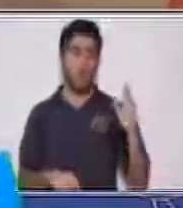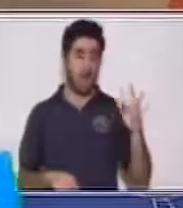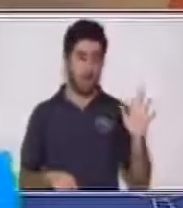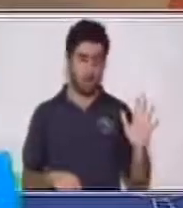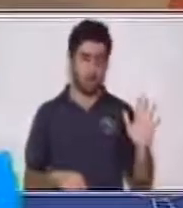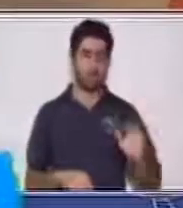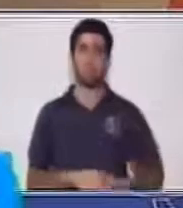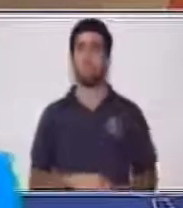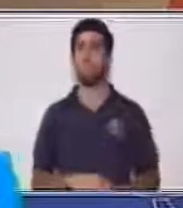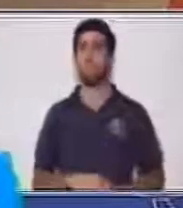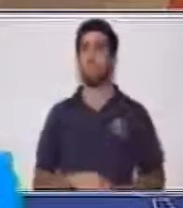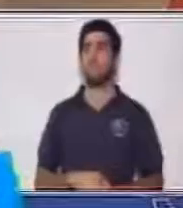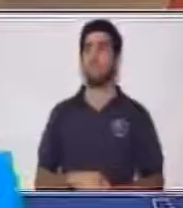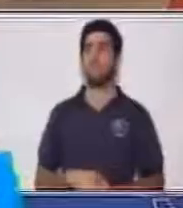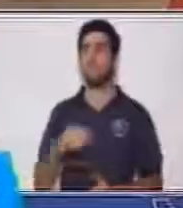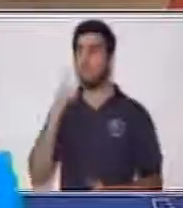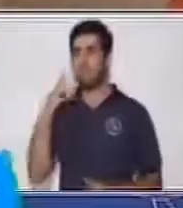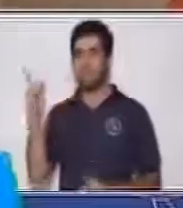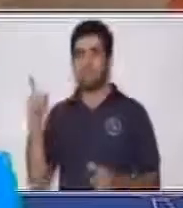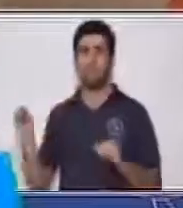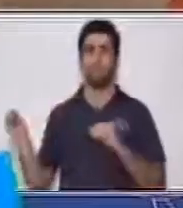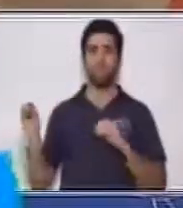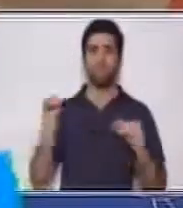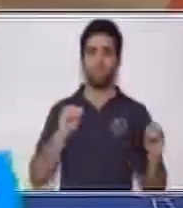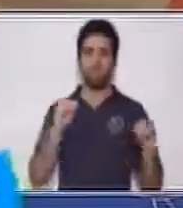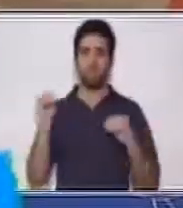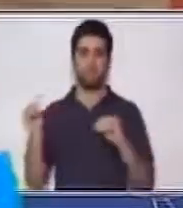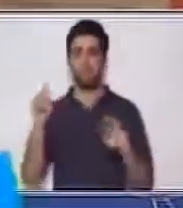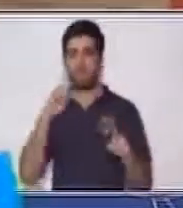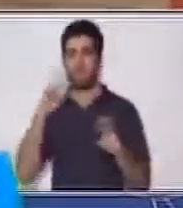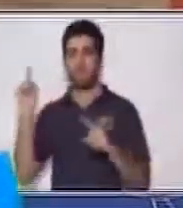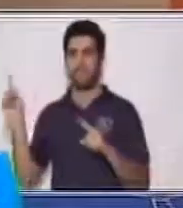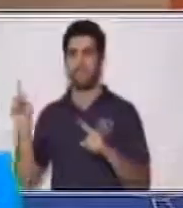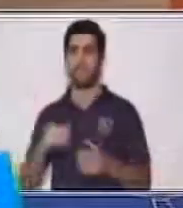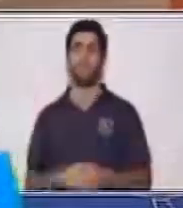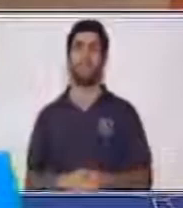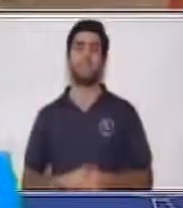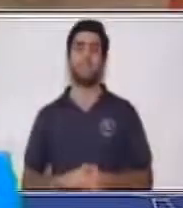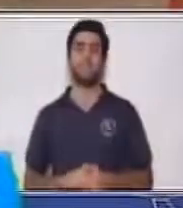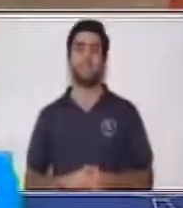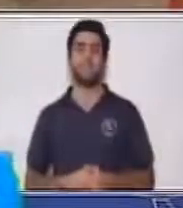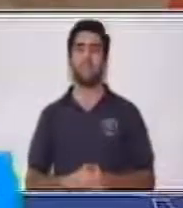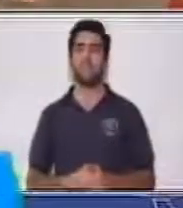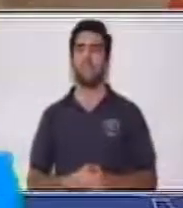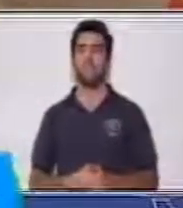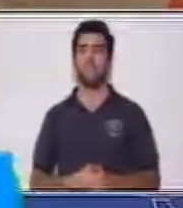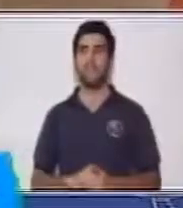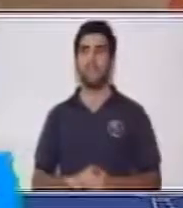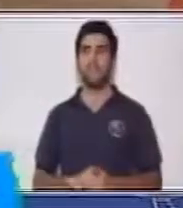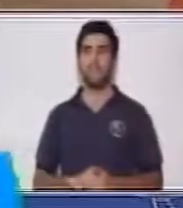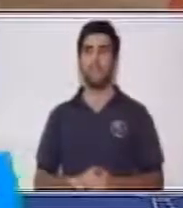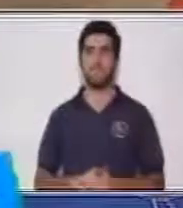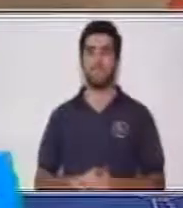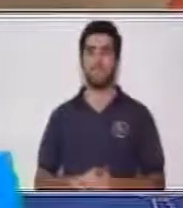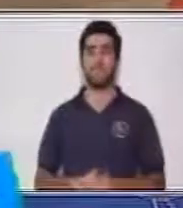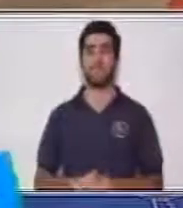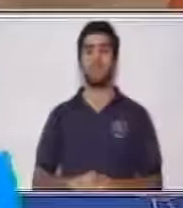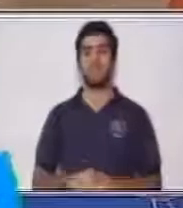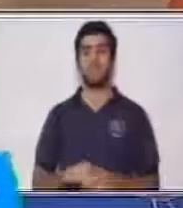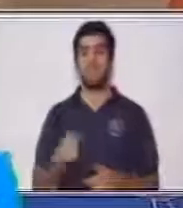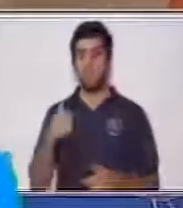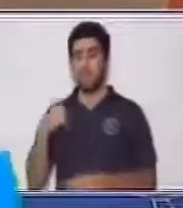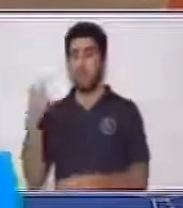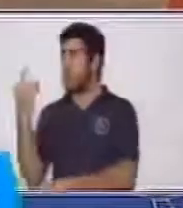manita acá y hacía sí sí sí y hacía cosa acá y hacía sí sí sí hacía cosa acá.